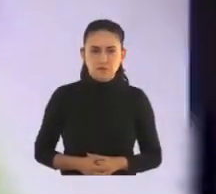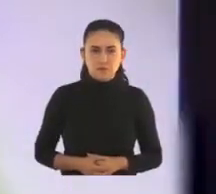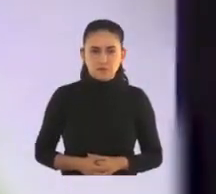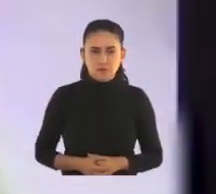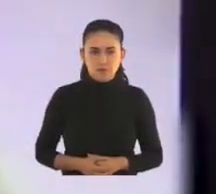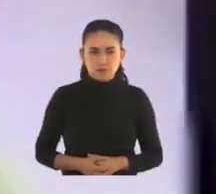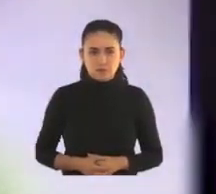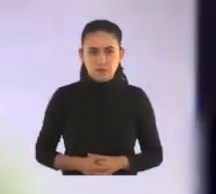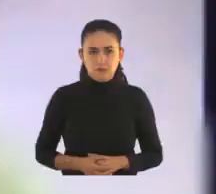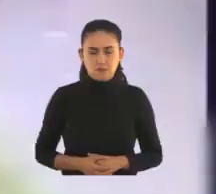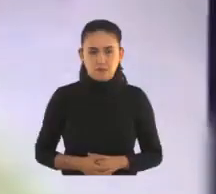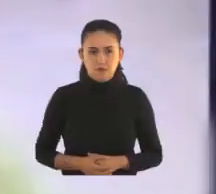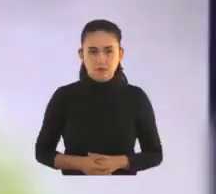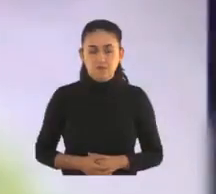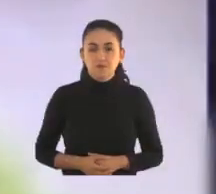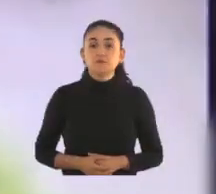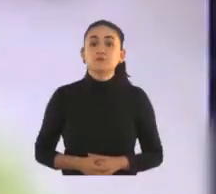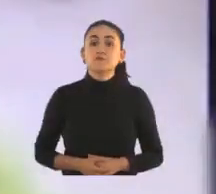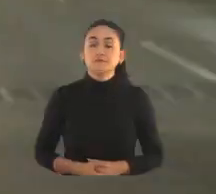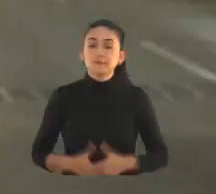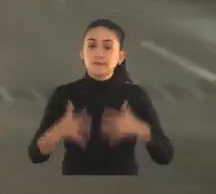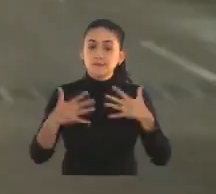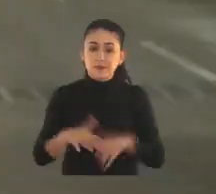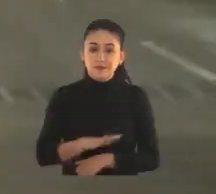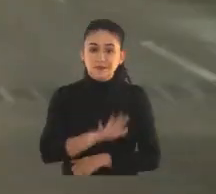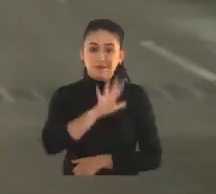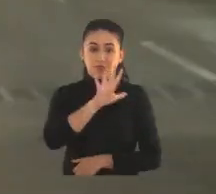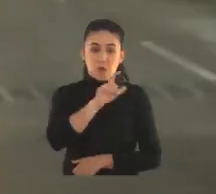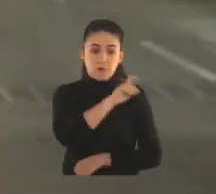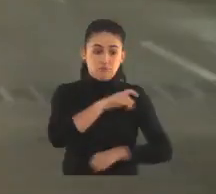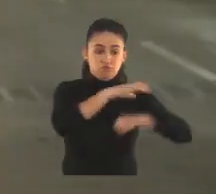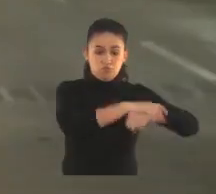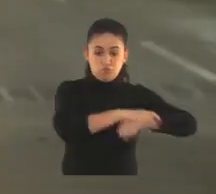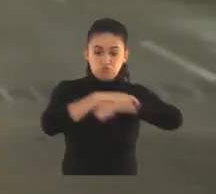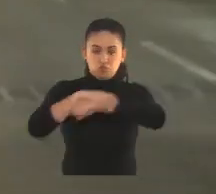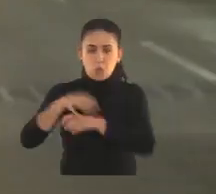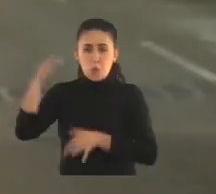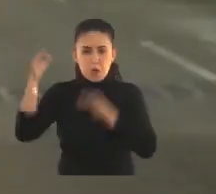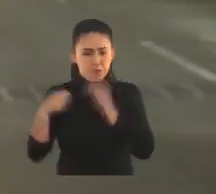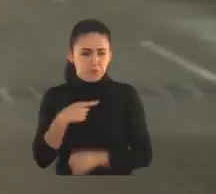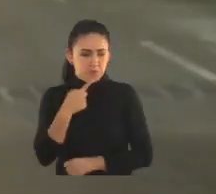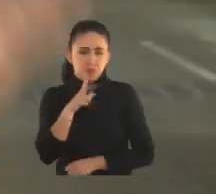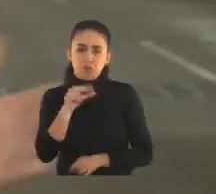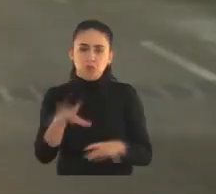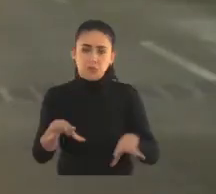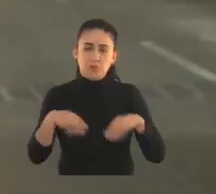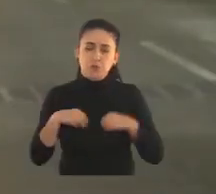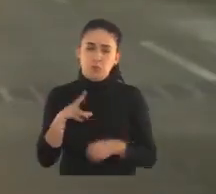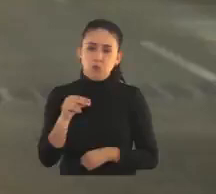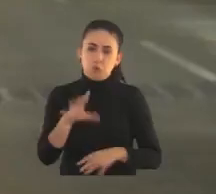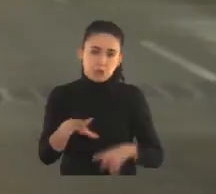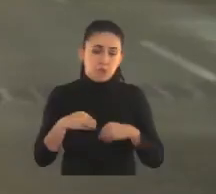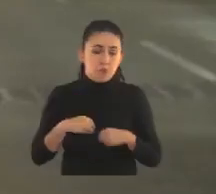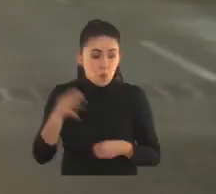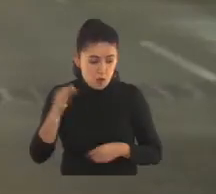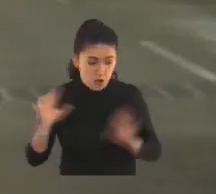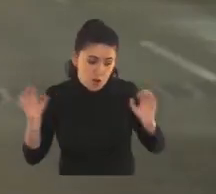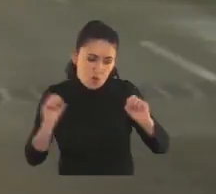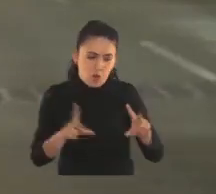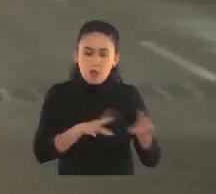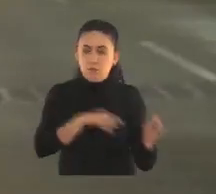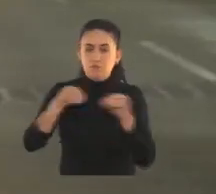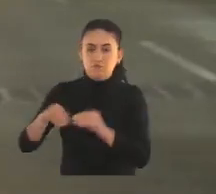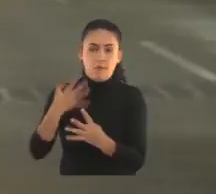Durante estas audiencias de legalización de captura, los 5 detenidos no aceptaron su responsabilidad en los hechos, sin embargo, fueron enviados a centros